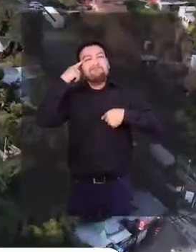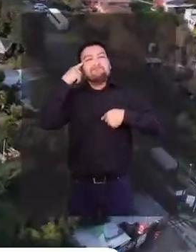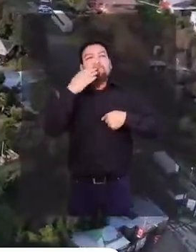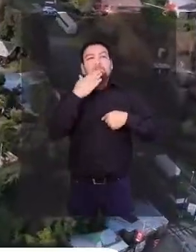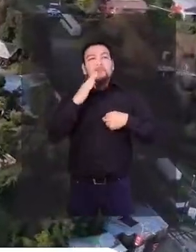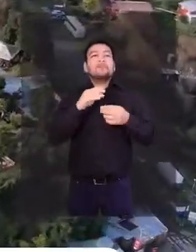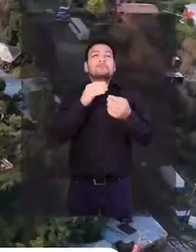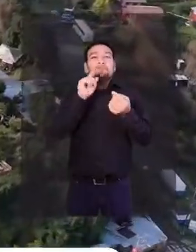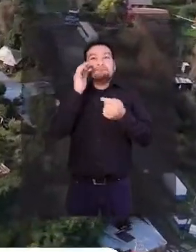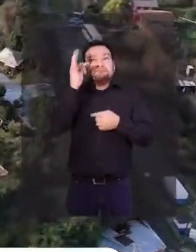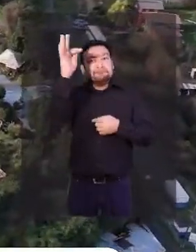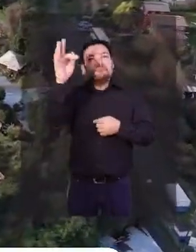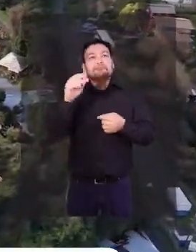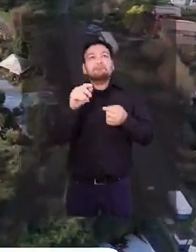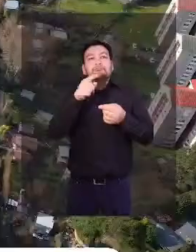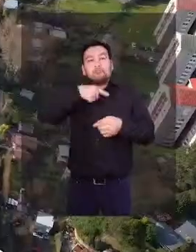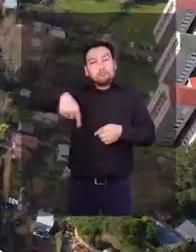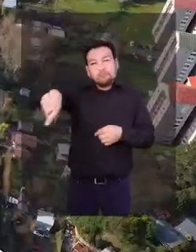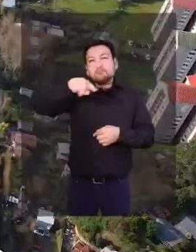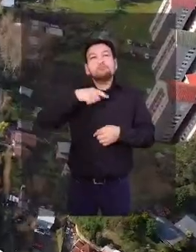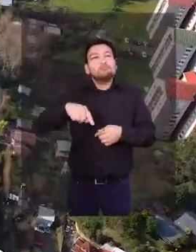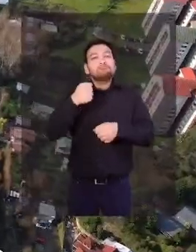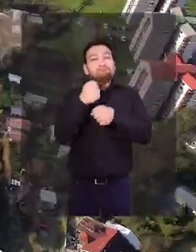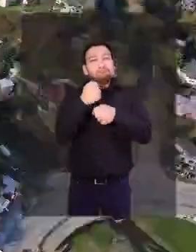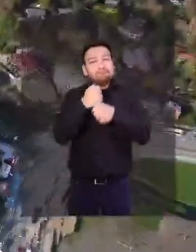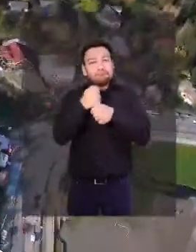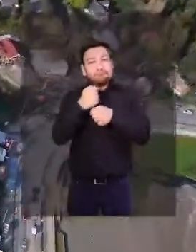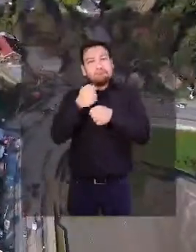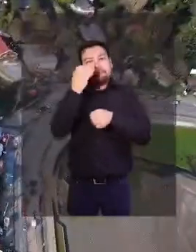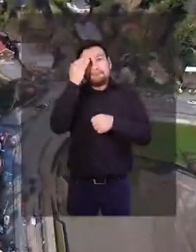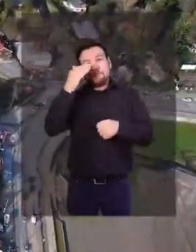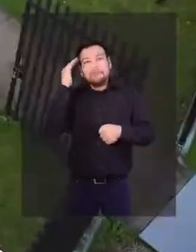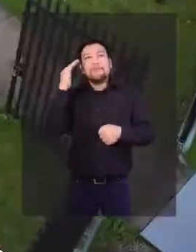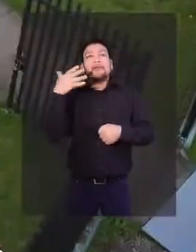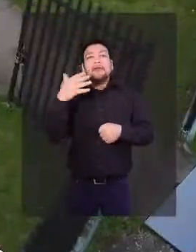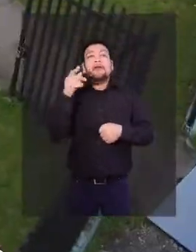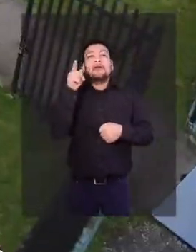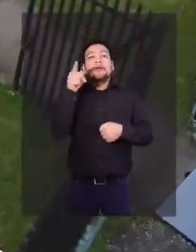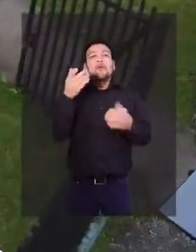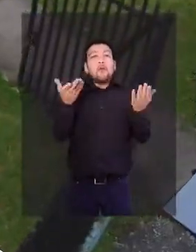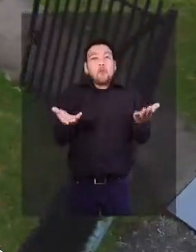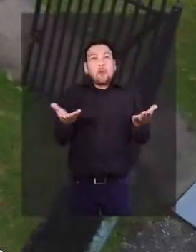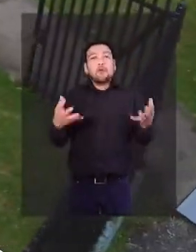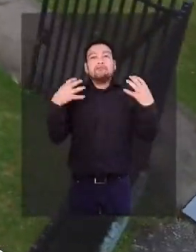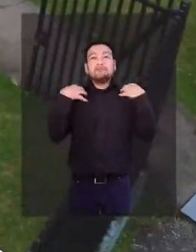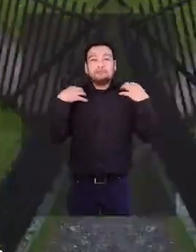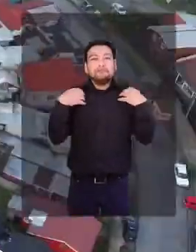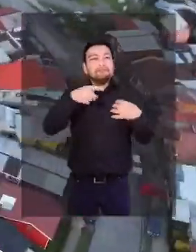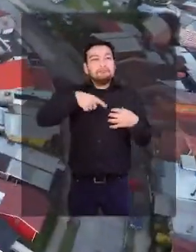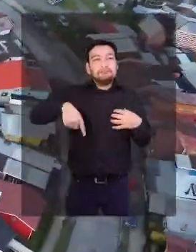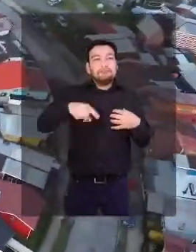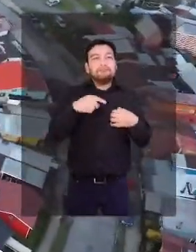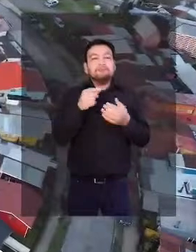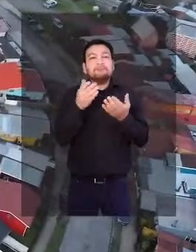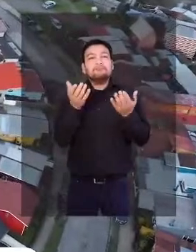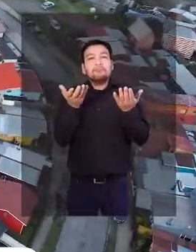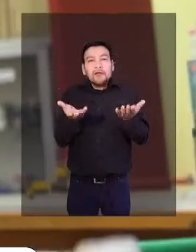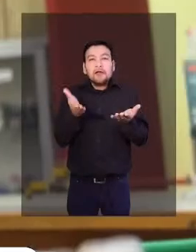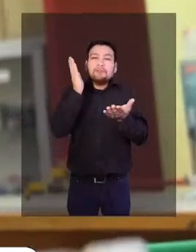educación superior en la región, consolidándonos como un centro académico de relevancia en la capital